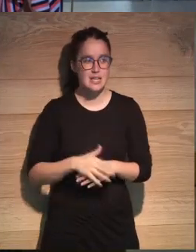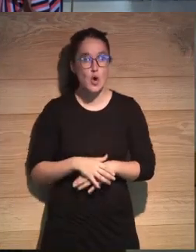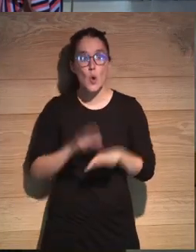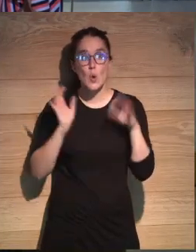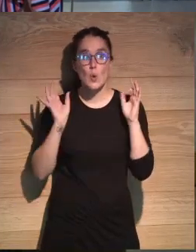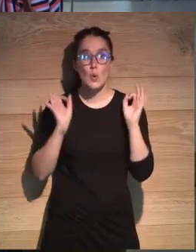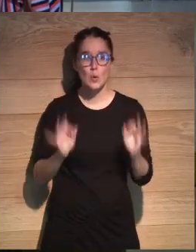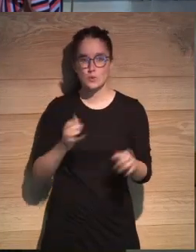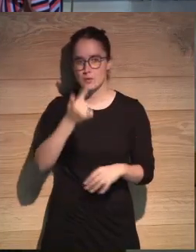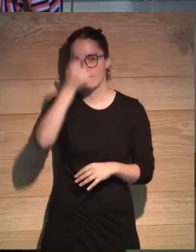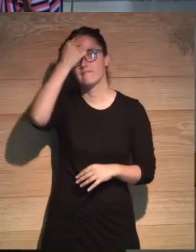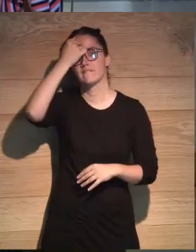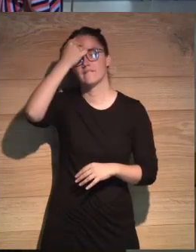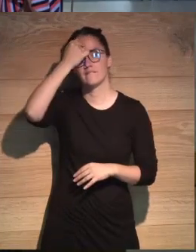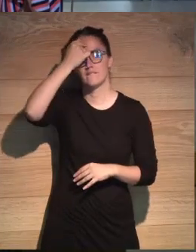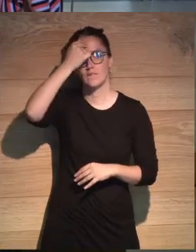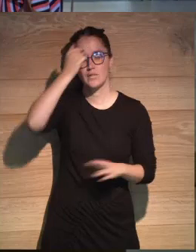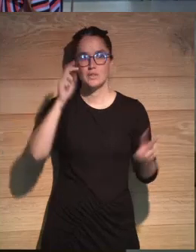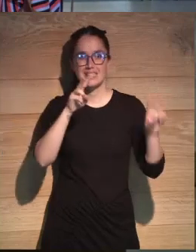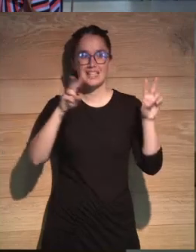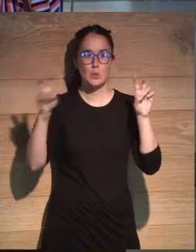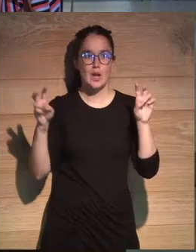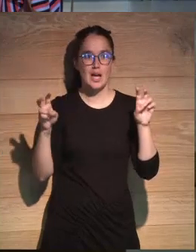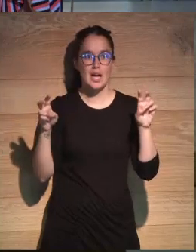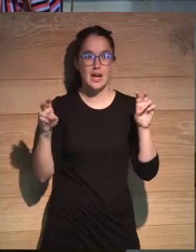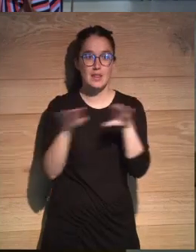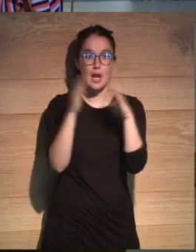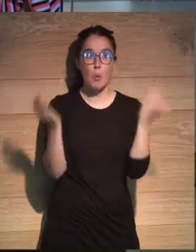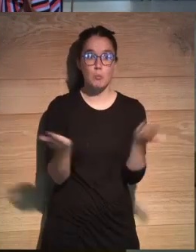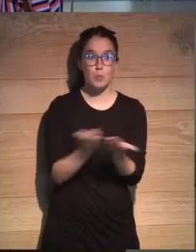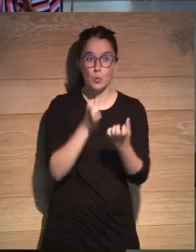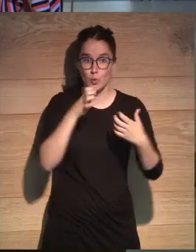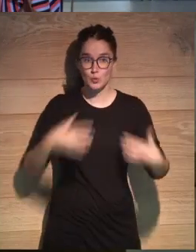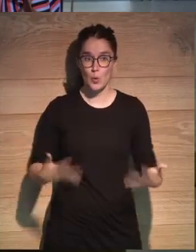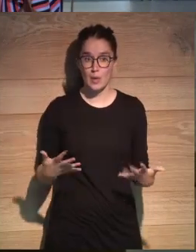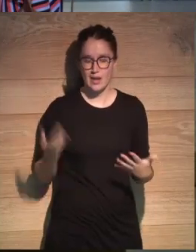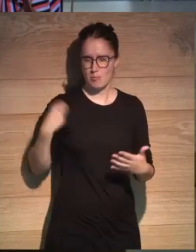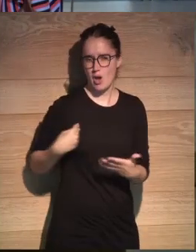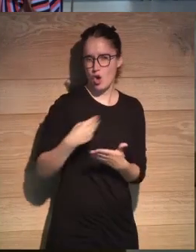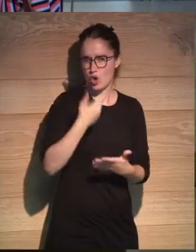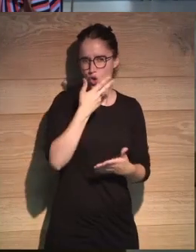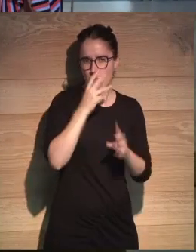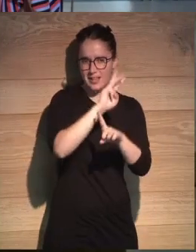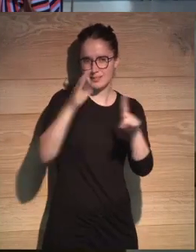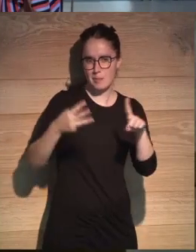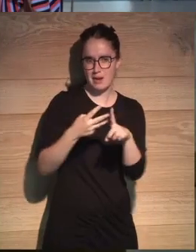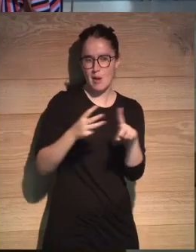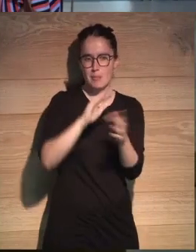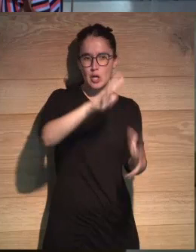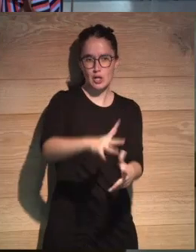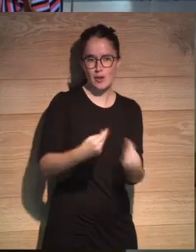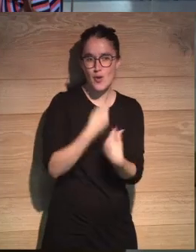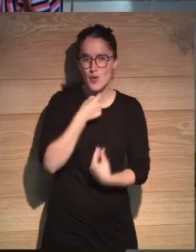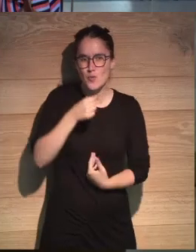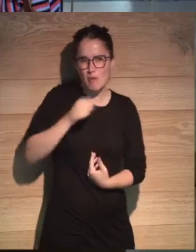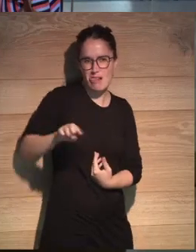Pues precisamente me estaba acordando de un titular del Mundo Today, que seguramente conoceréis, esta web satírica, que